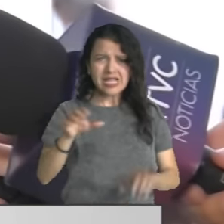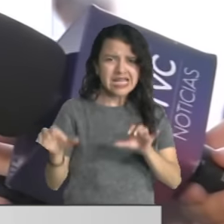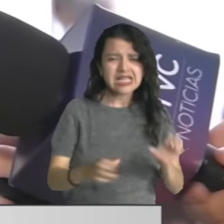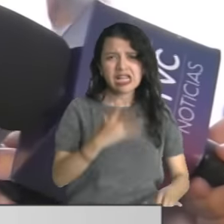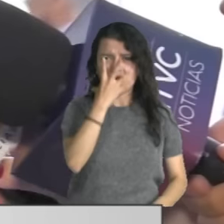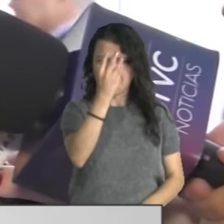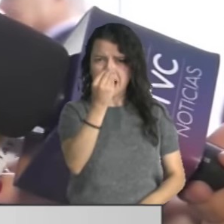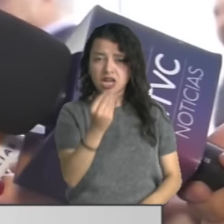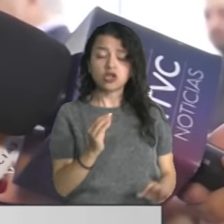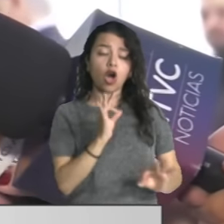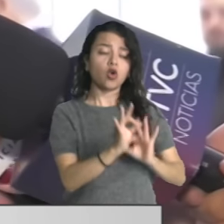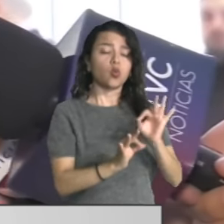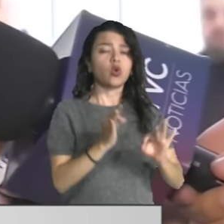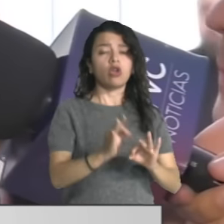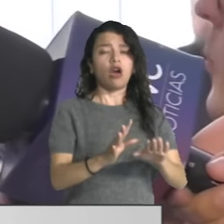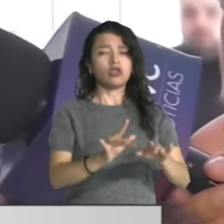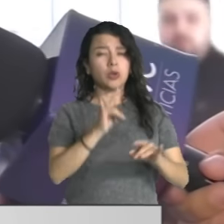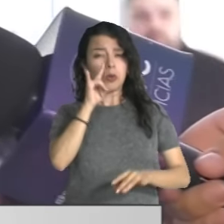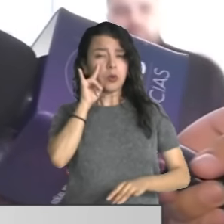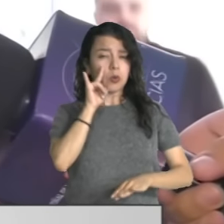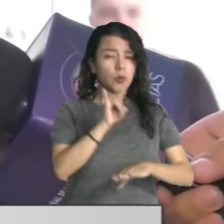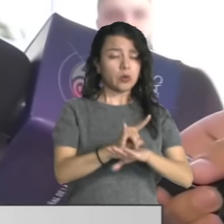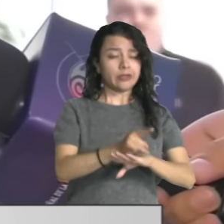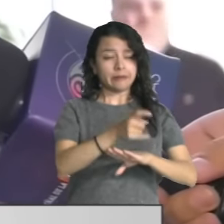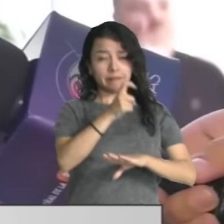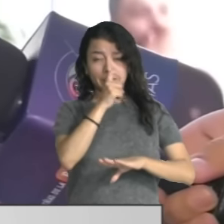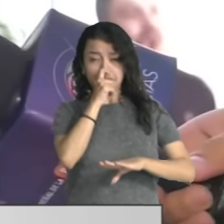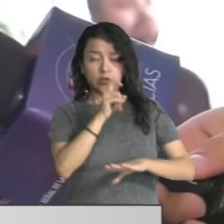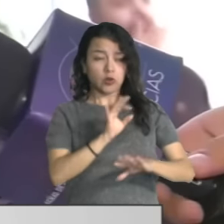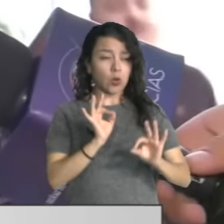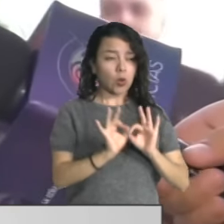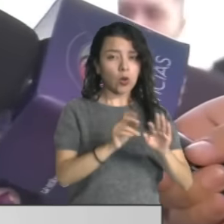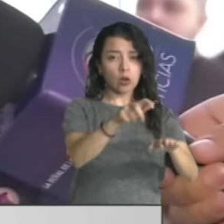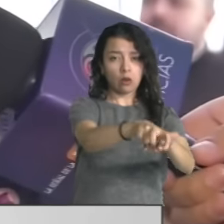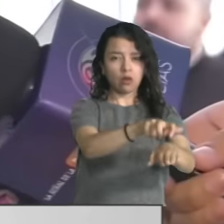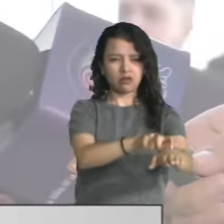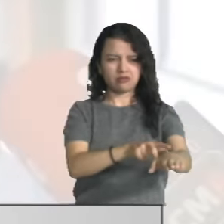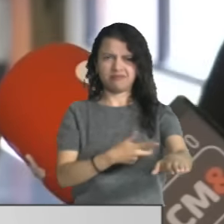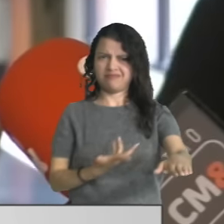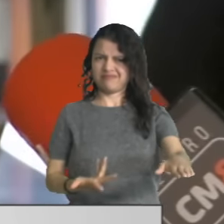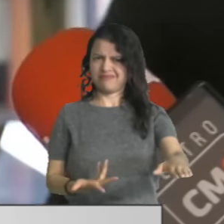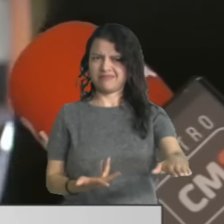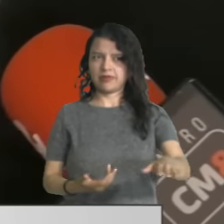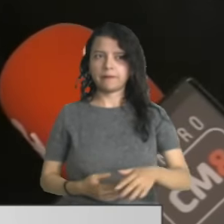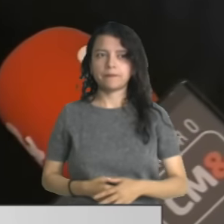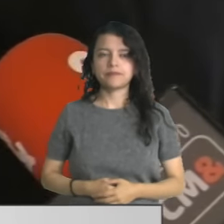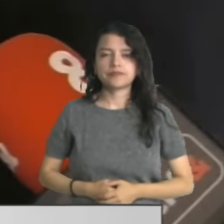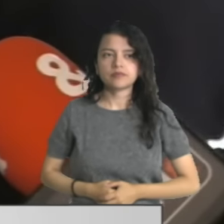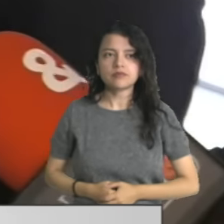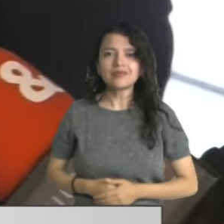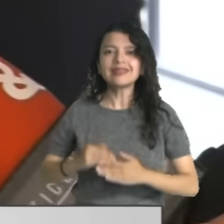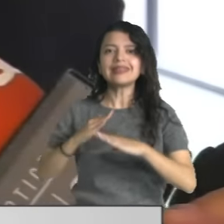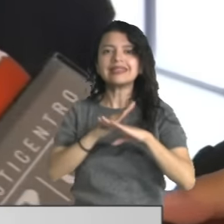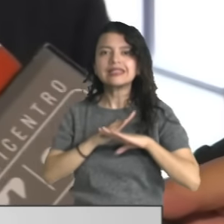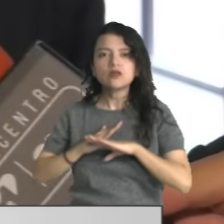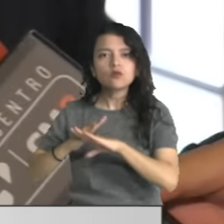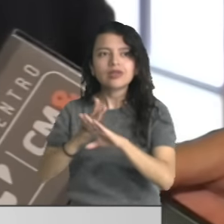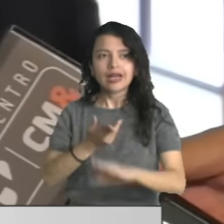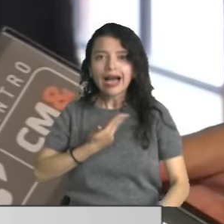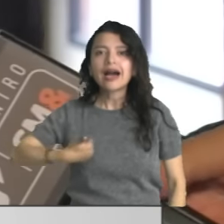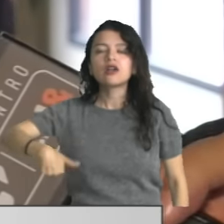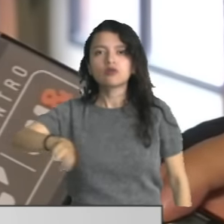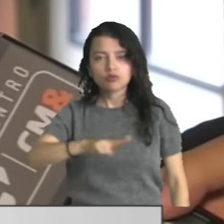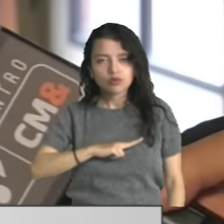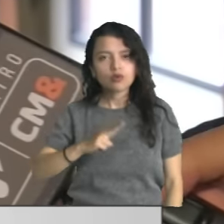con esta caravana de la UNP y por qué esas personas estaban transportando en esos vehículos escoltados. Seguridad que nos brinden a nosotros, por supuesto,